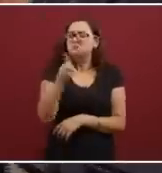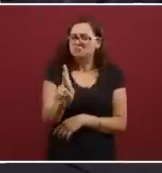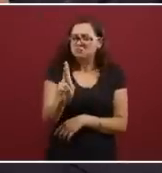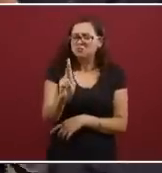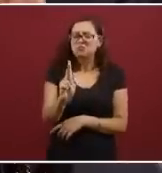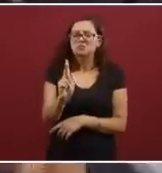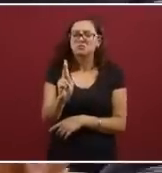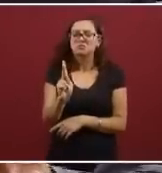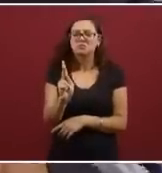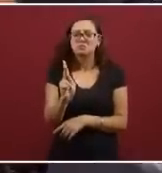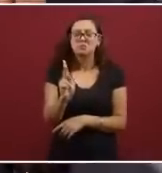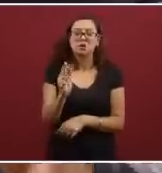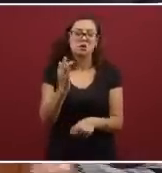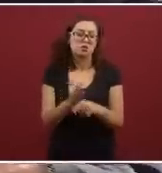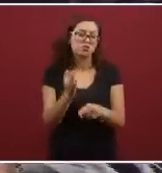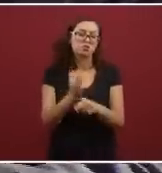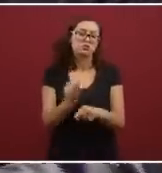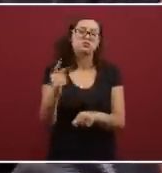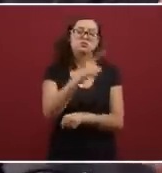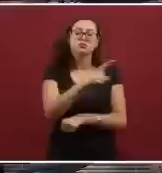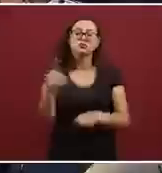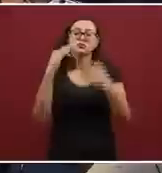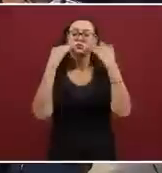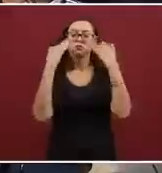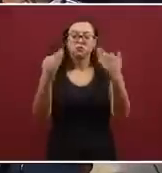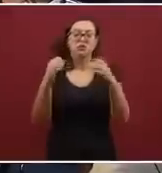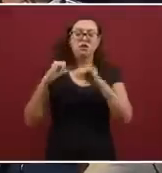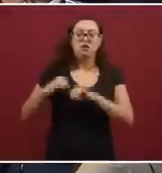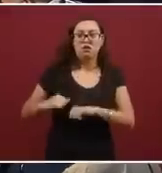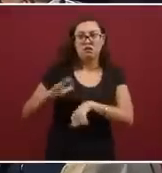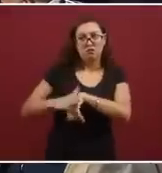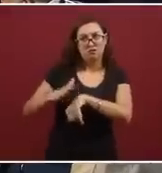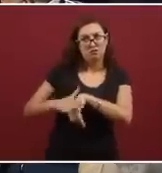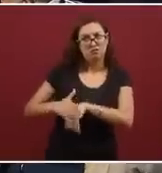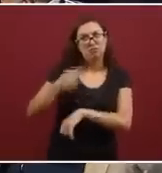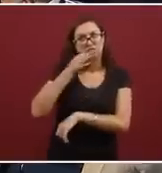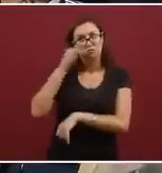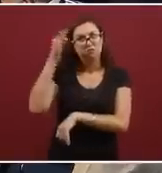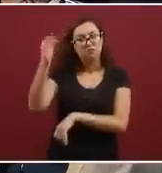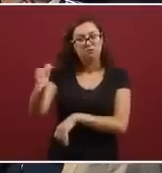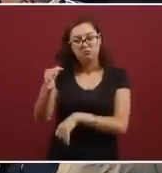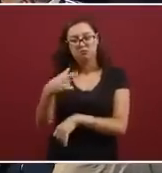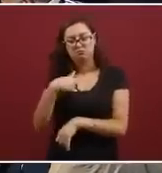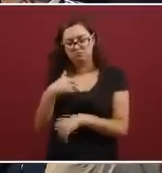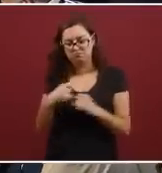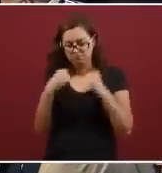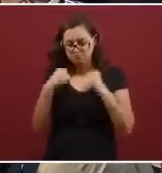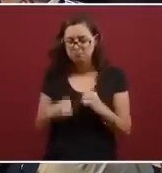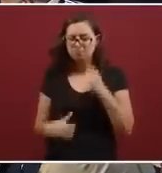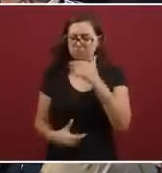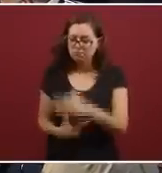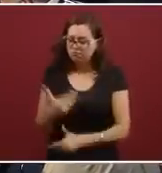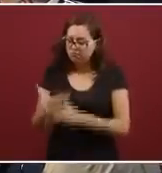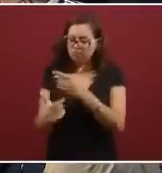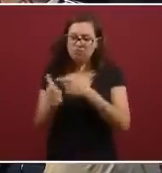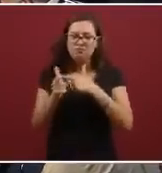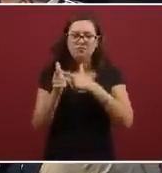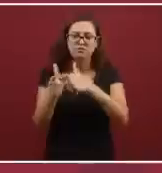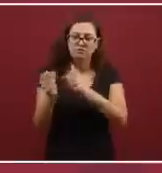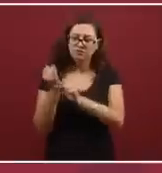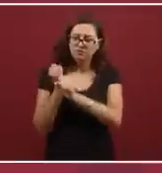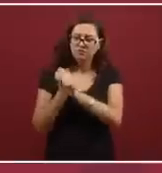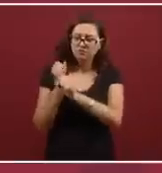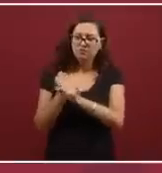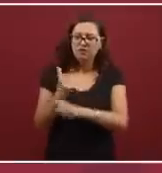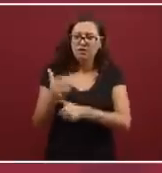aquí nos están escuchando las autoridades competentes y estoy seguro de que se va a proceder,